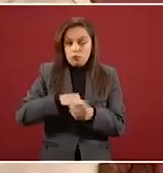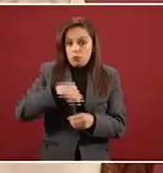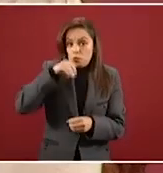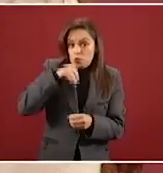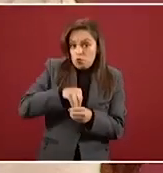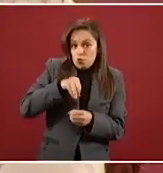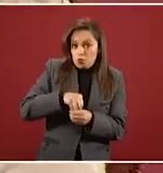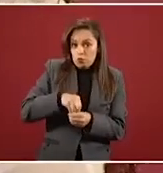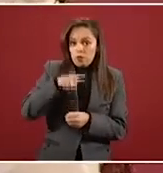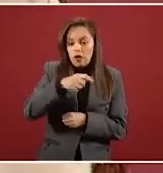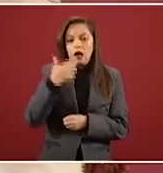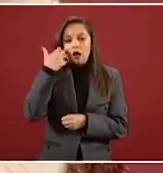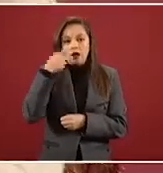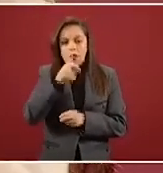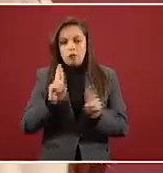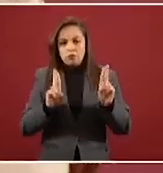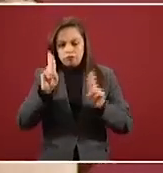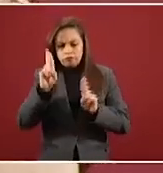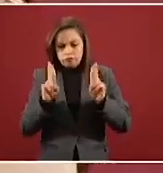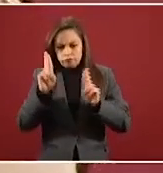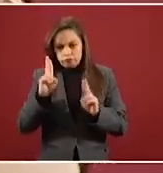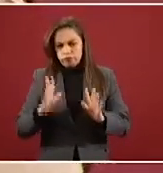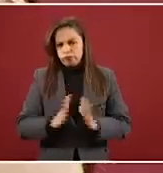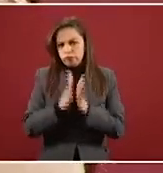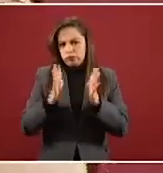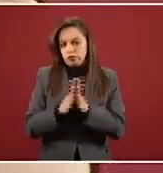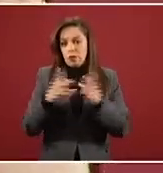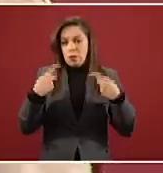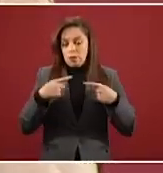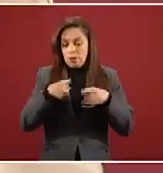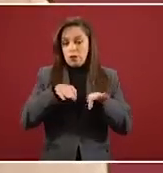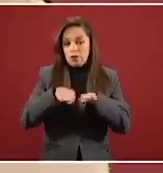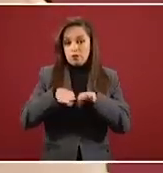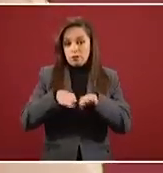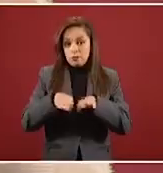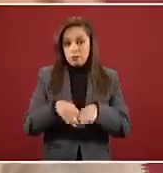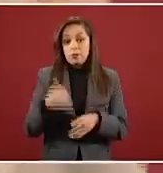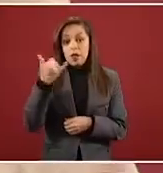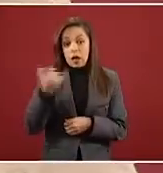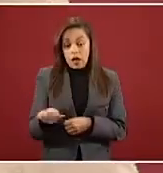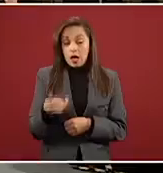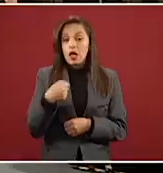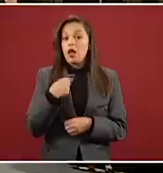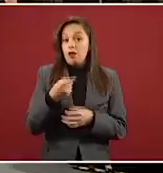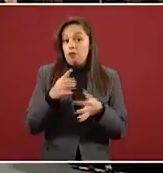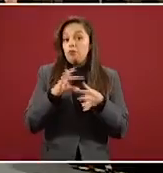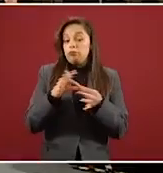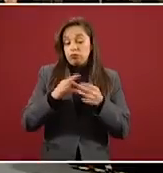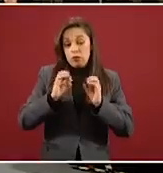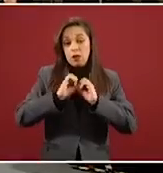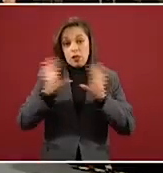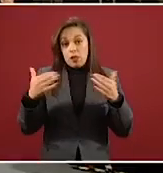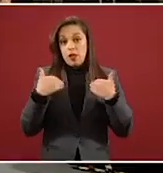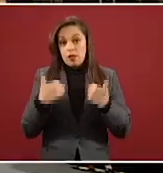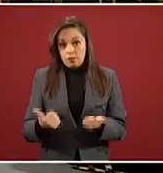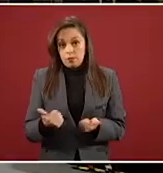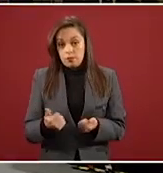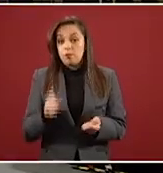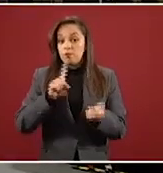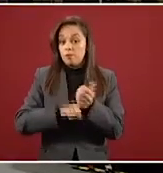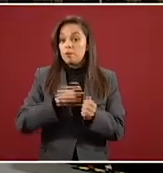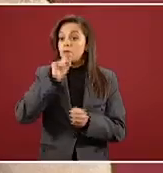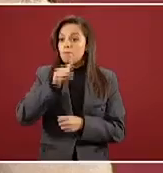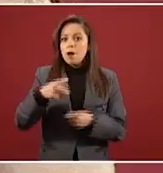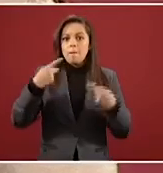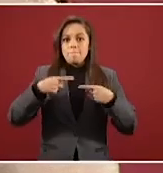donde participen los trabajadores, incluso, y aquí aclarar, incluso trabajadores despedidos, si